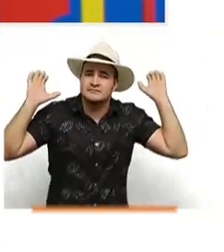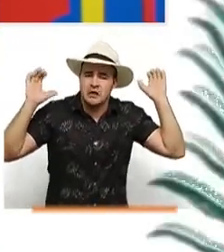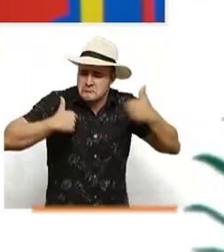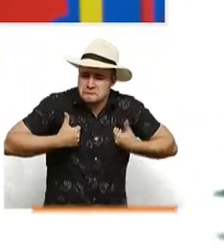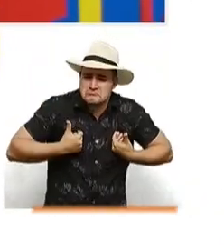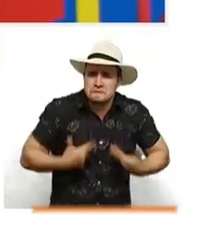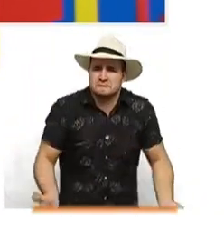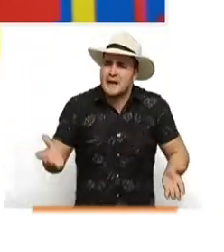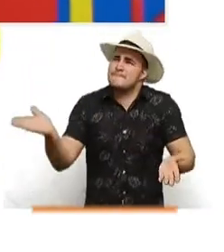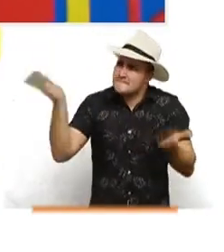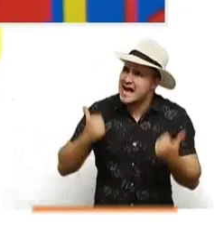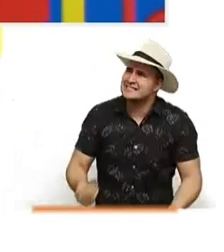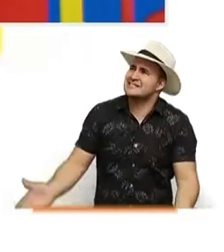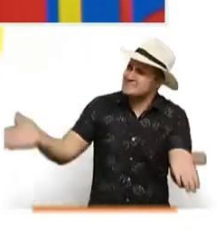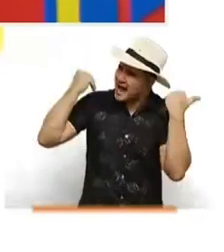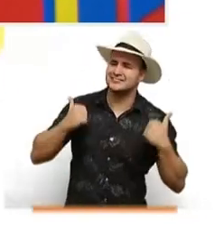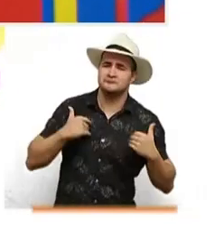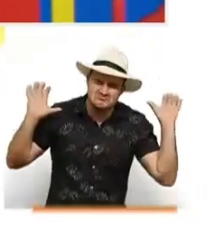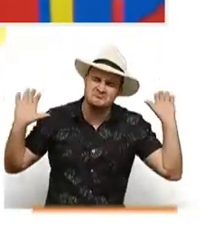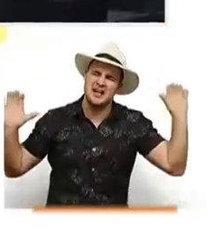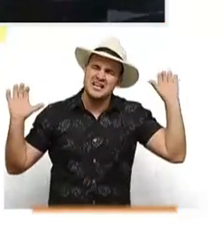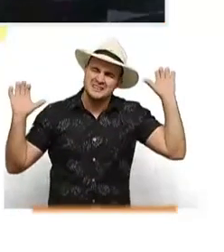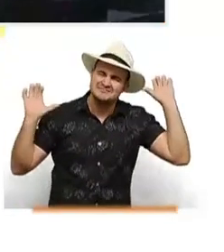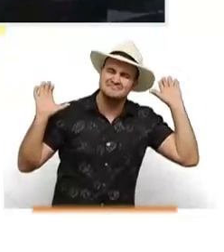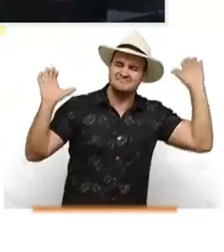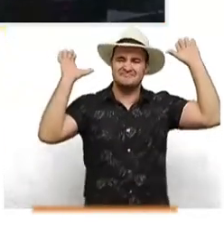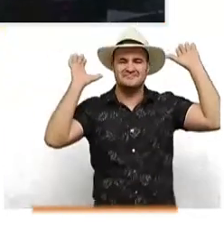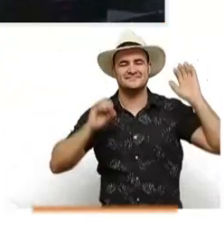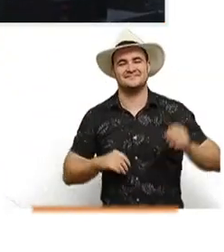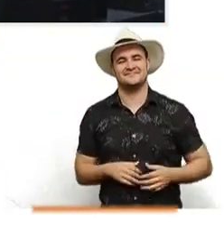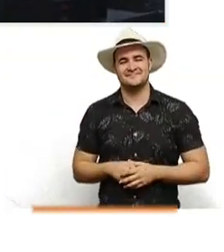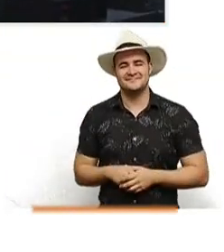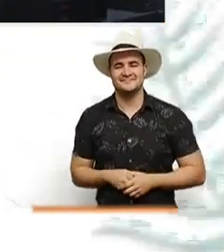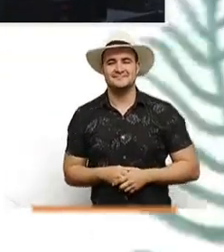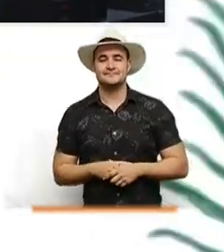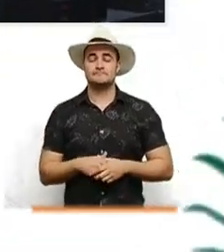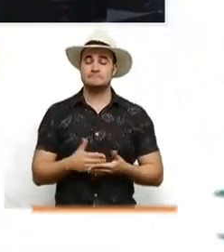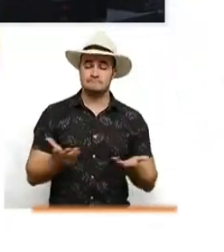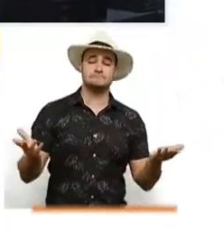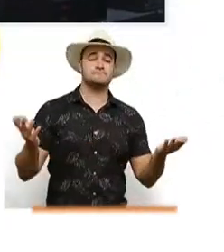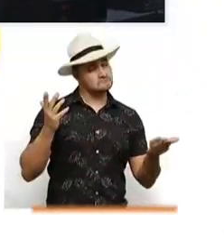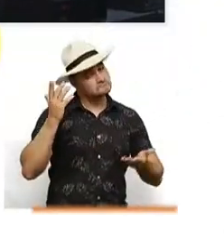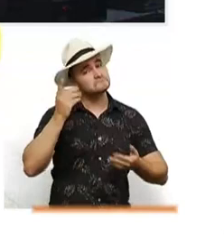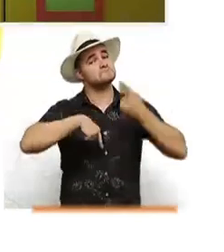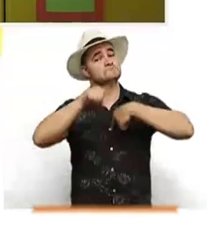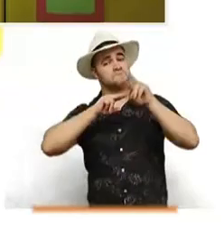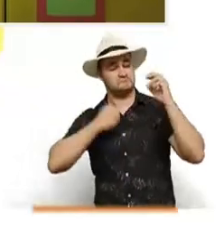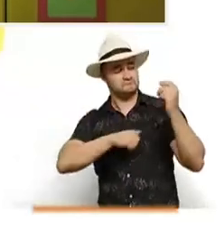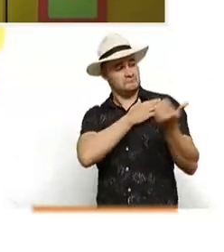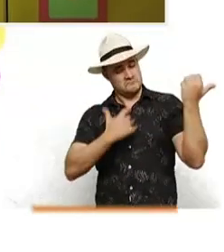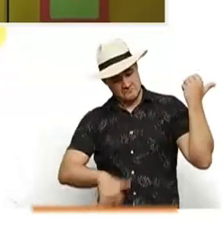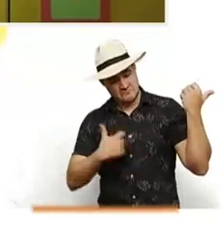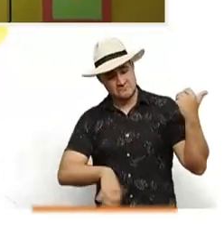echen 7 veces este peso. Y si hablamos de